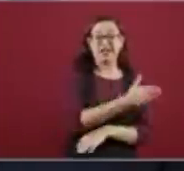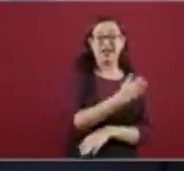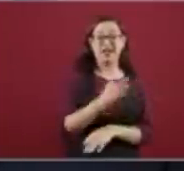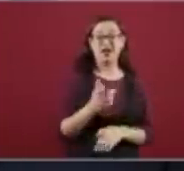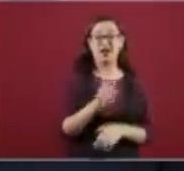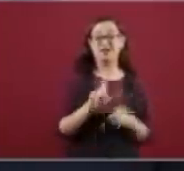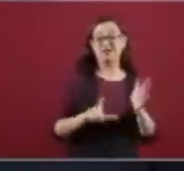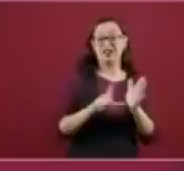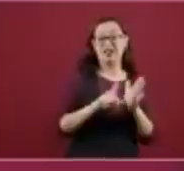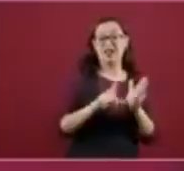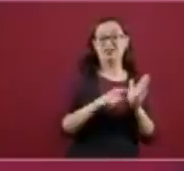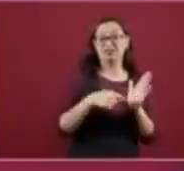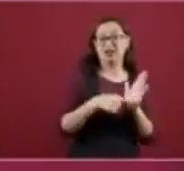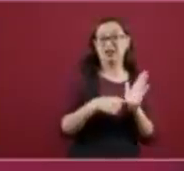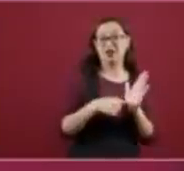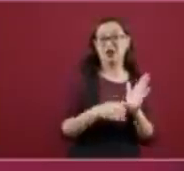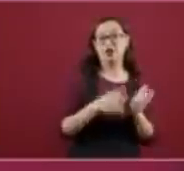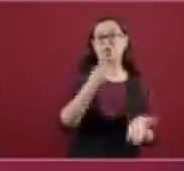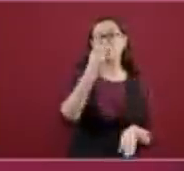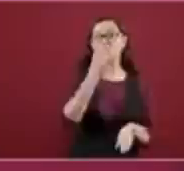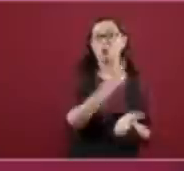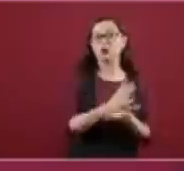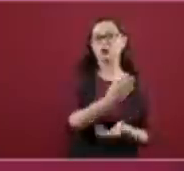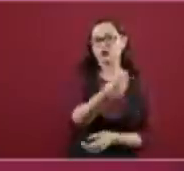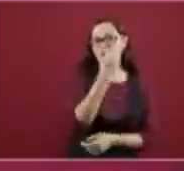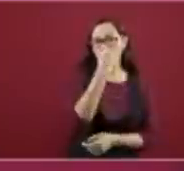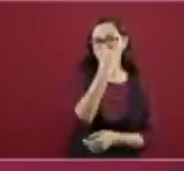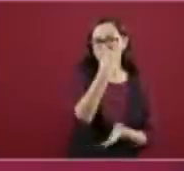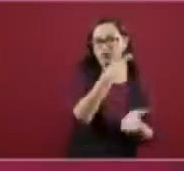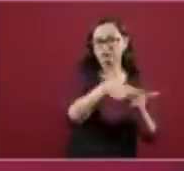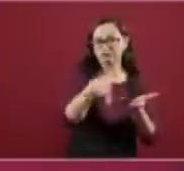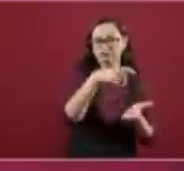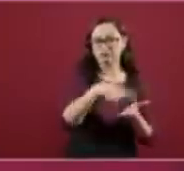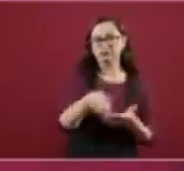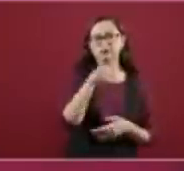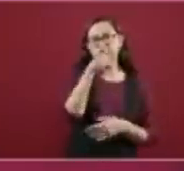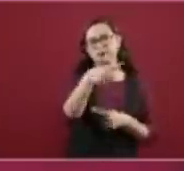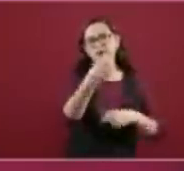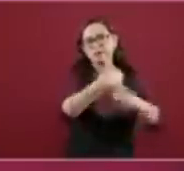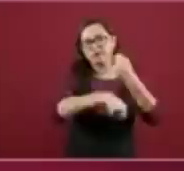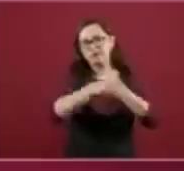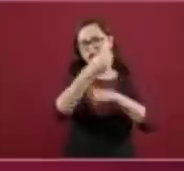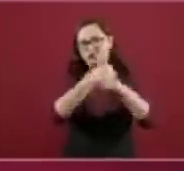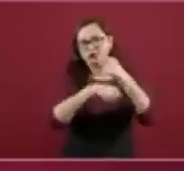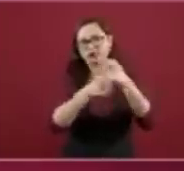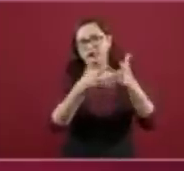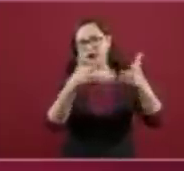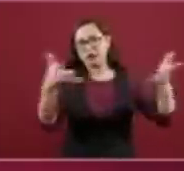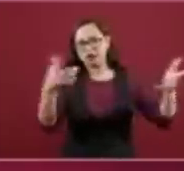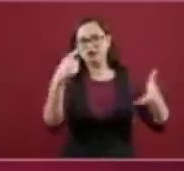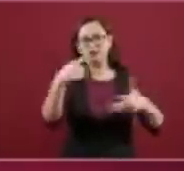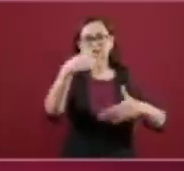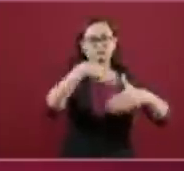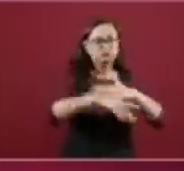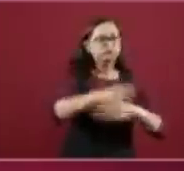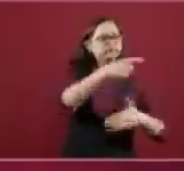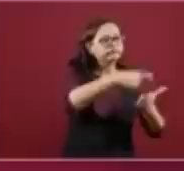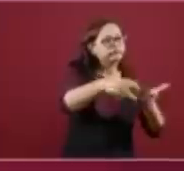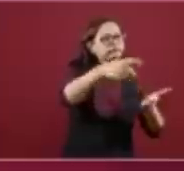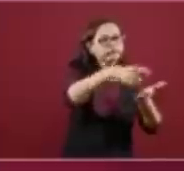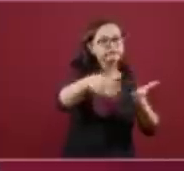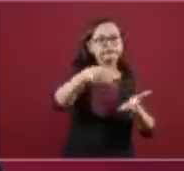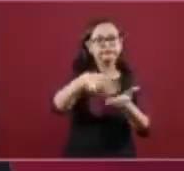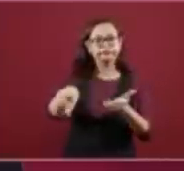iniciamos, era de apoyo alimentario. Iba el adulto mayor a un centro comercial y podía